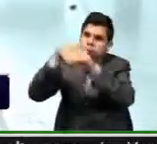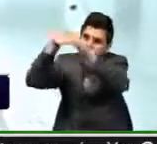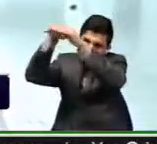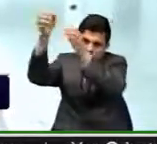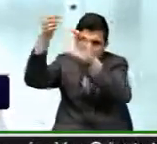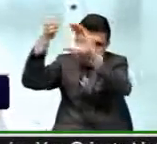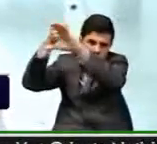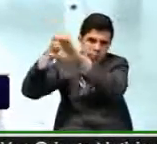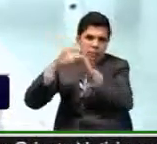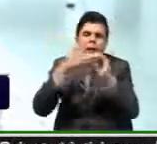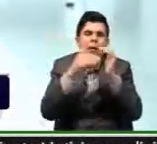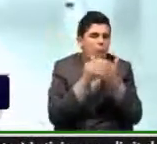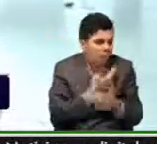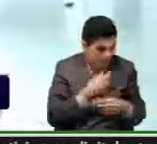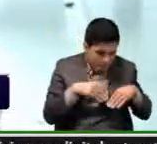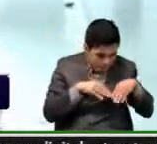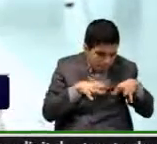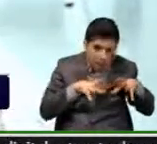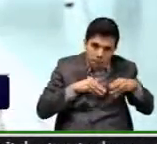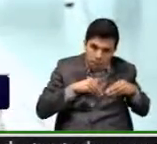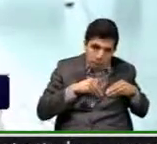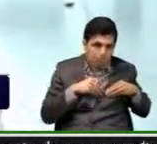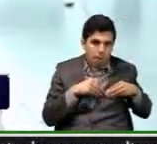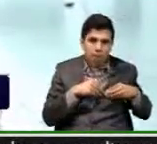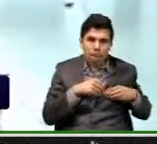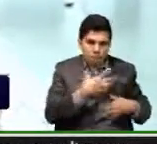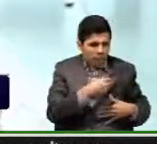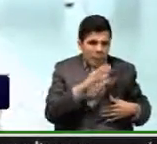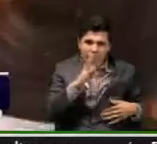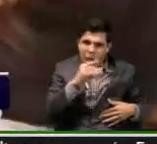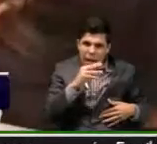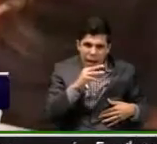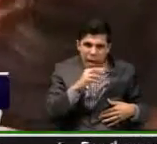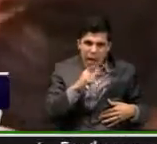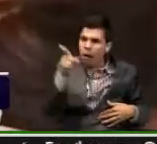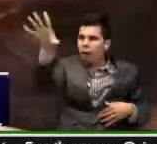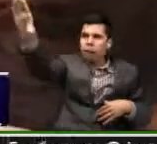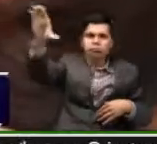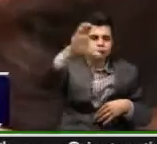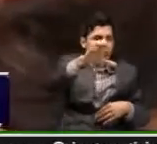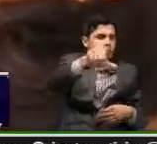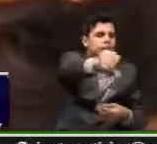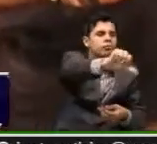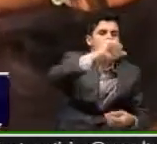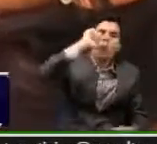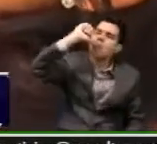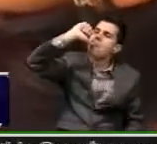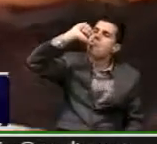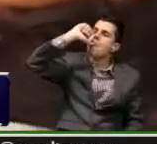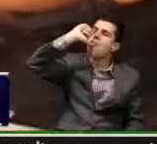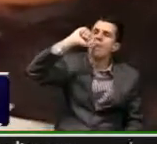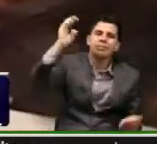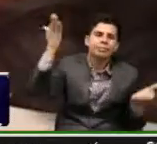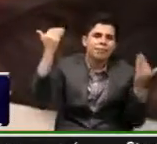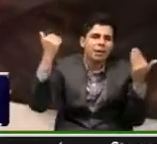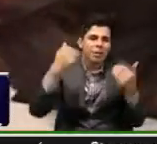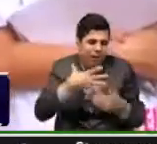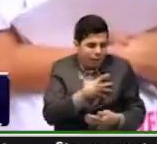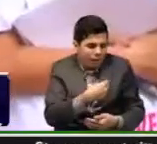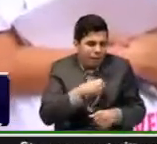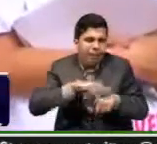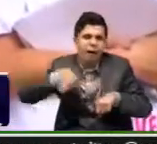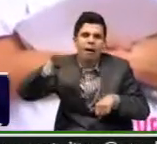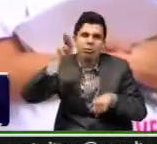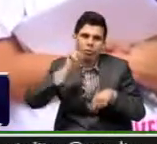puedan alimentarse con la leche materna independiente de su mamá o no en la leche materna es el mejor alimento para